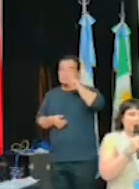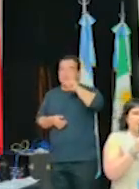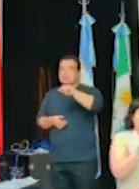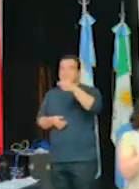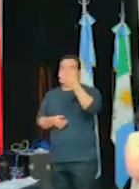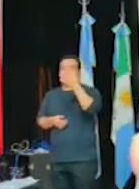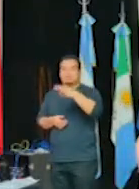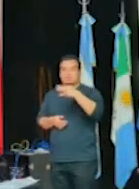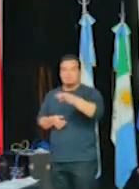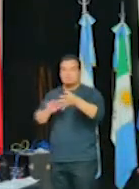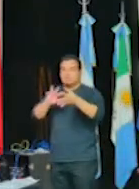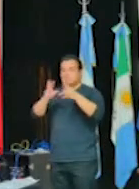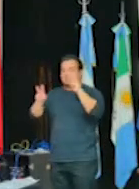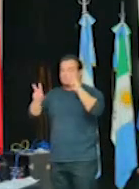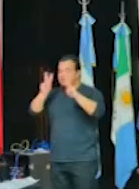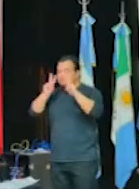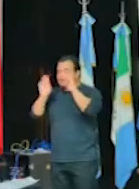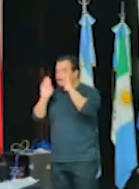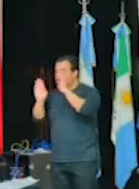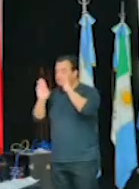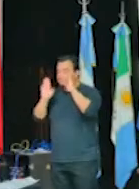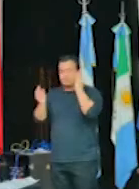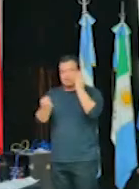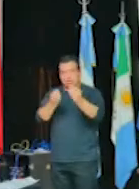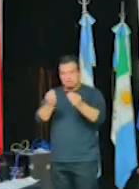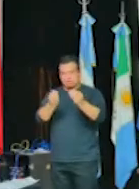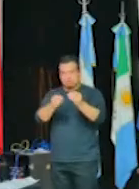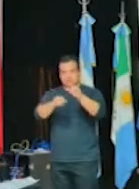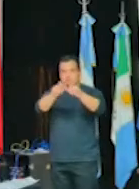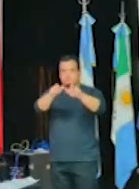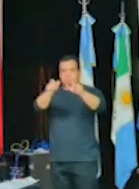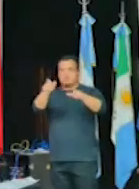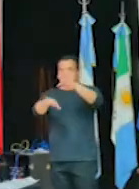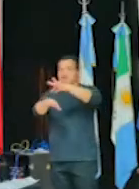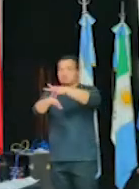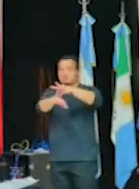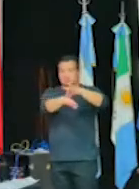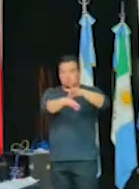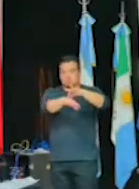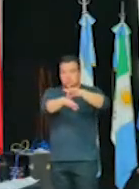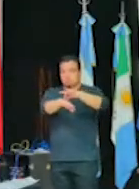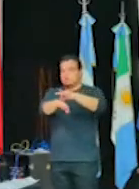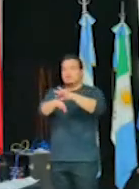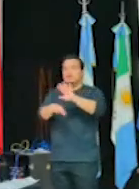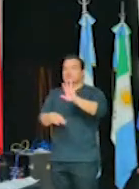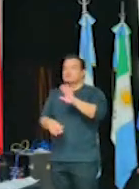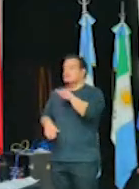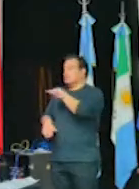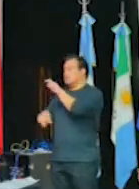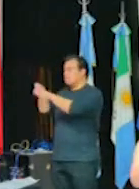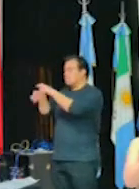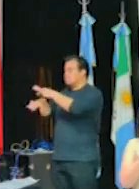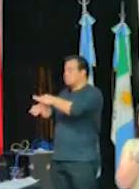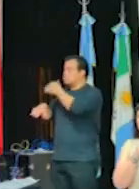¿Qué mirada le damos al médico? ¿Por qué? Porque la narrativa del paciente se construye en base a lo que no es el médico, es